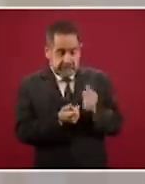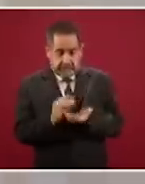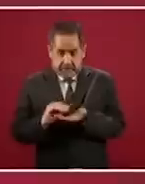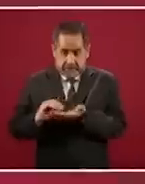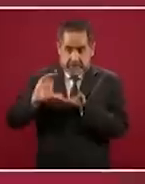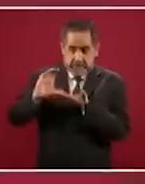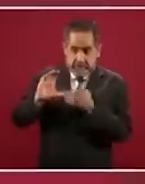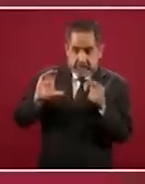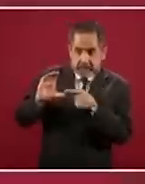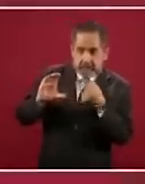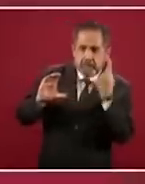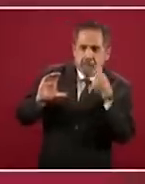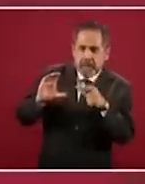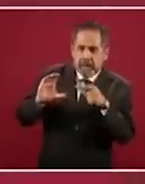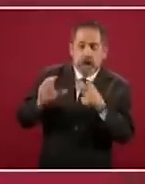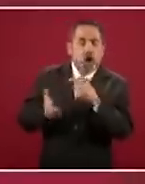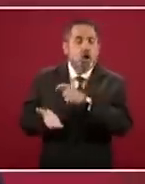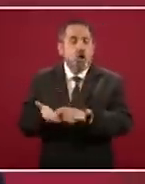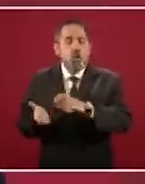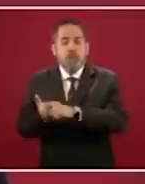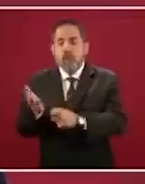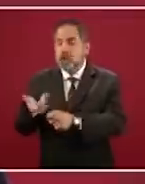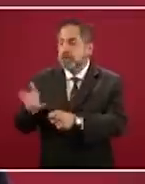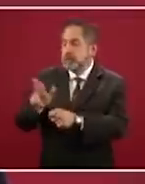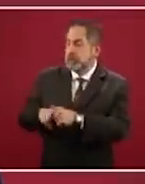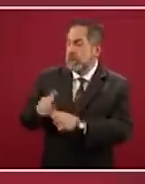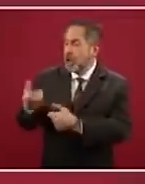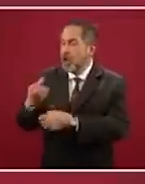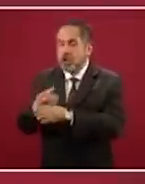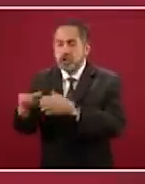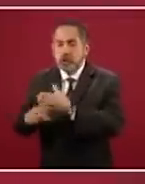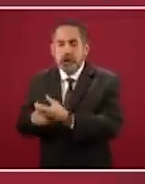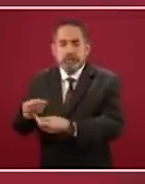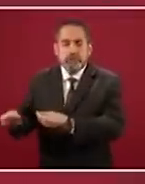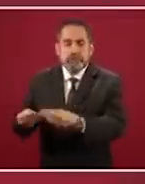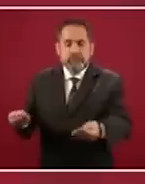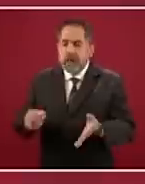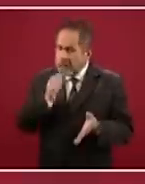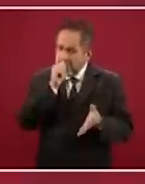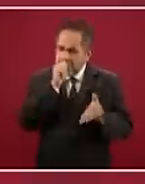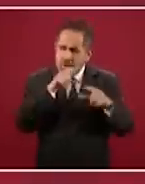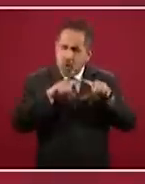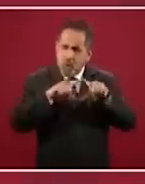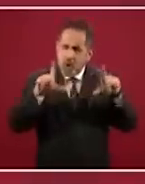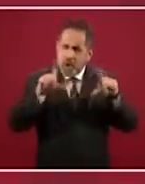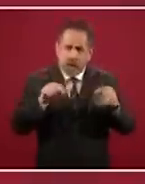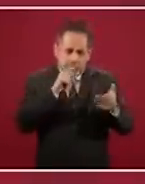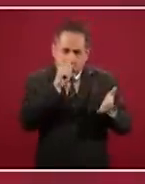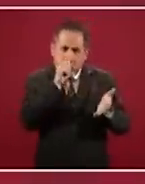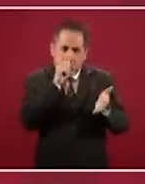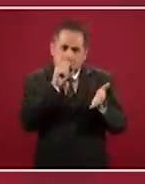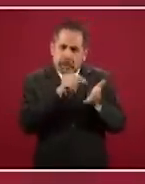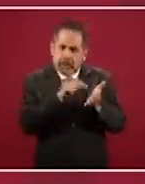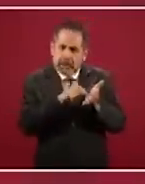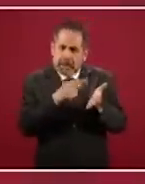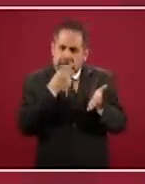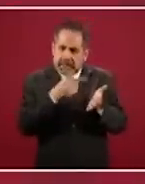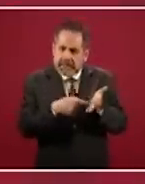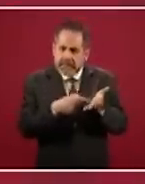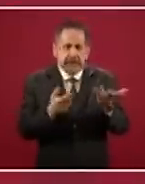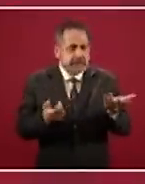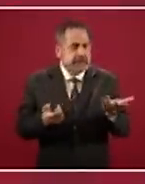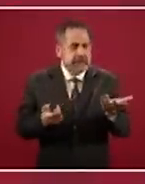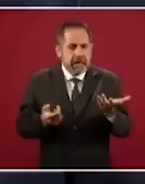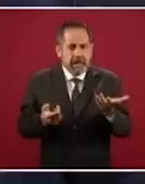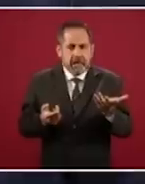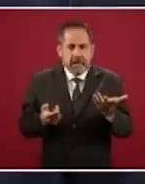de equipos médicos, así viene en el boleto, así viene en la